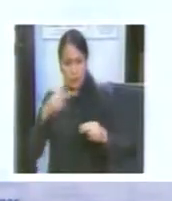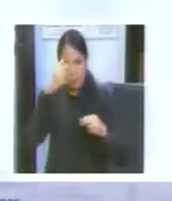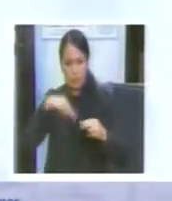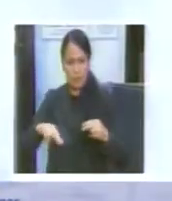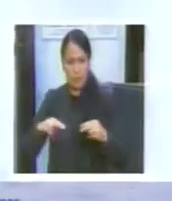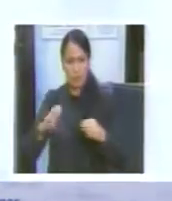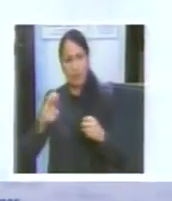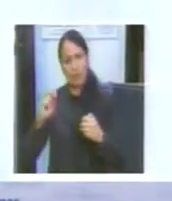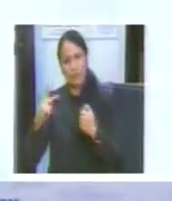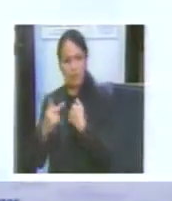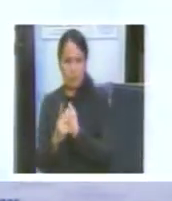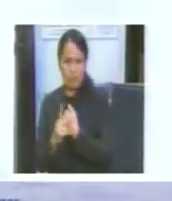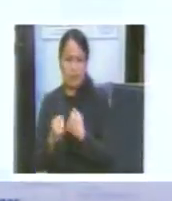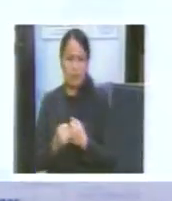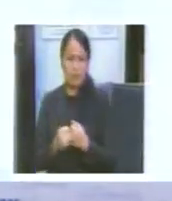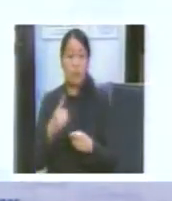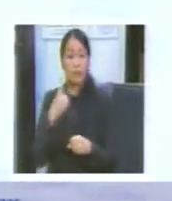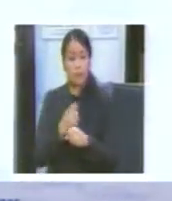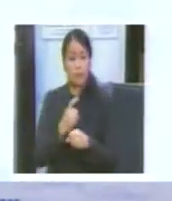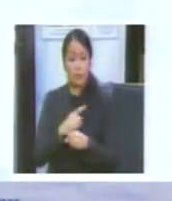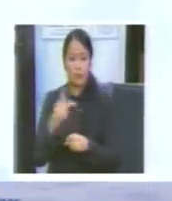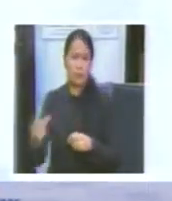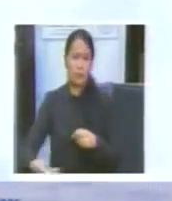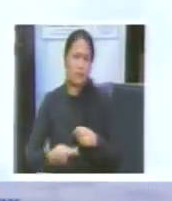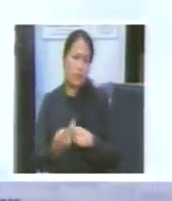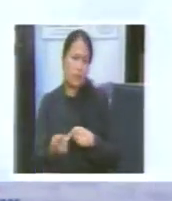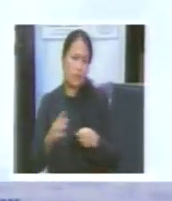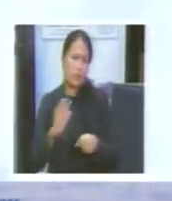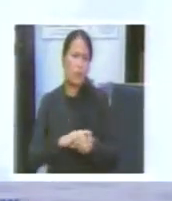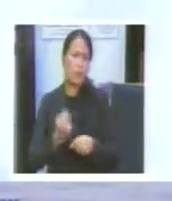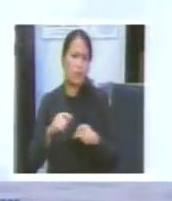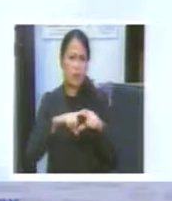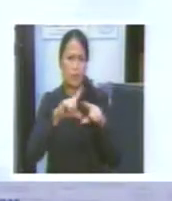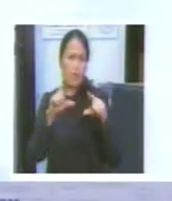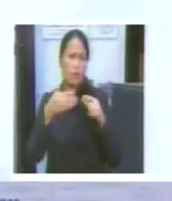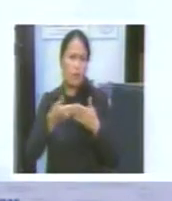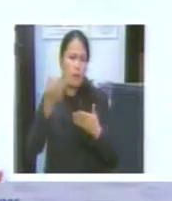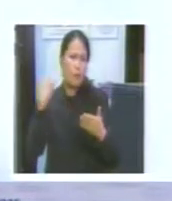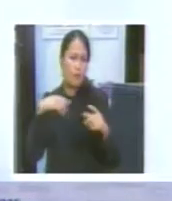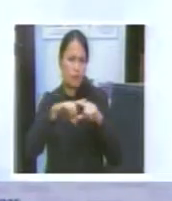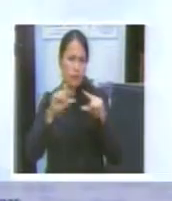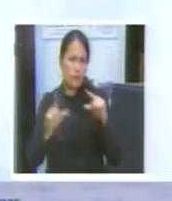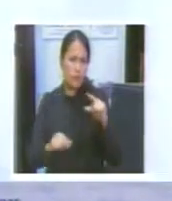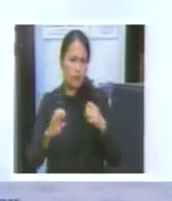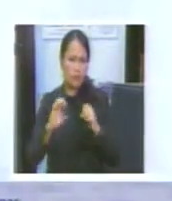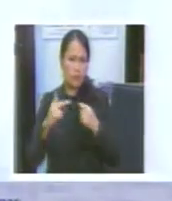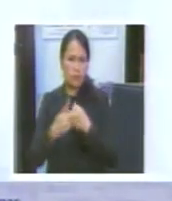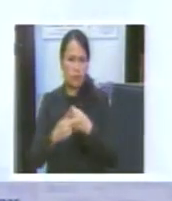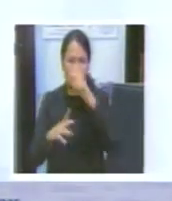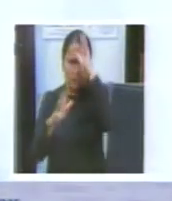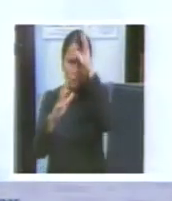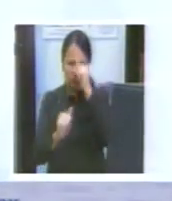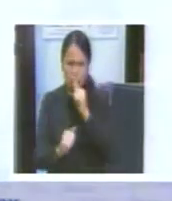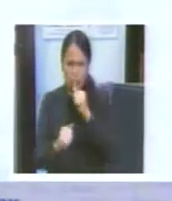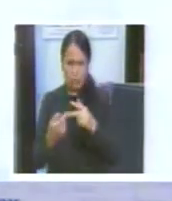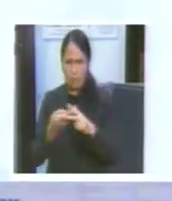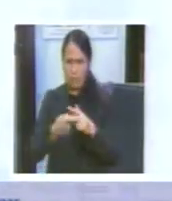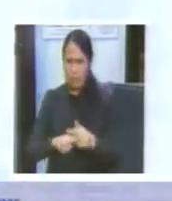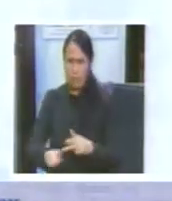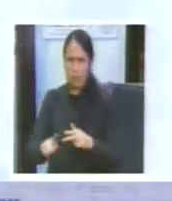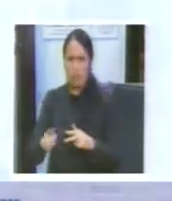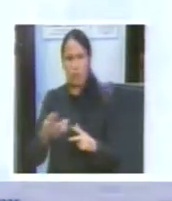México-Europa. La primera pregunta de por qué México y Europa negociaron un tratado de libre comercio a finales de los